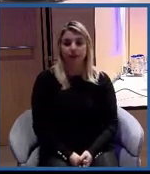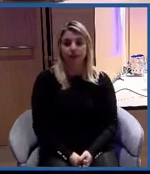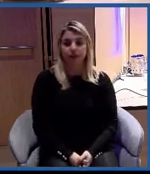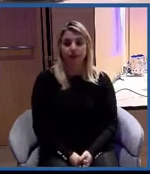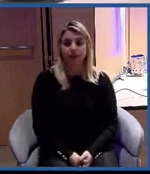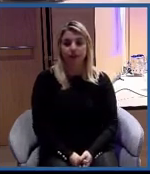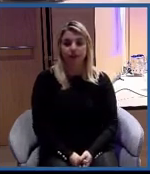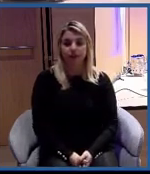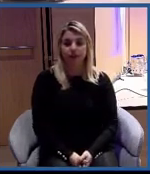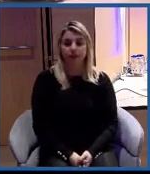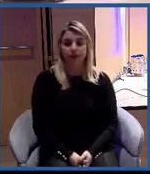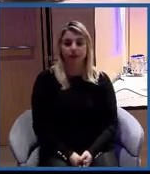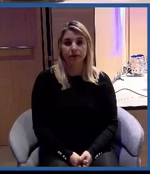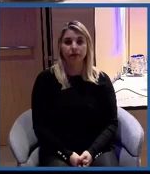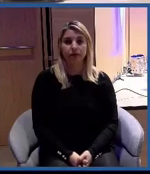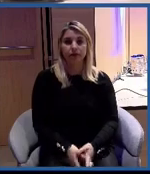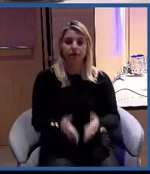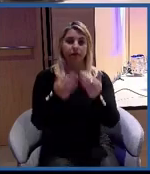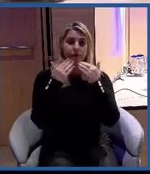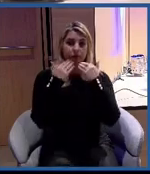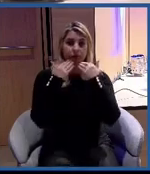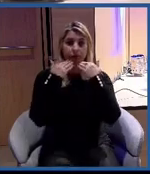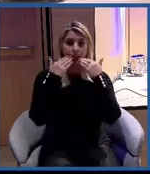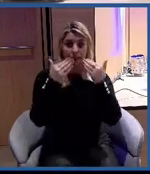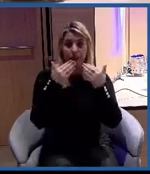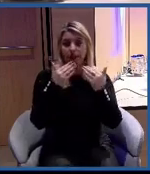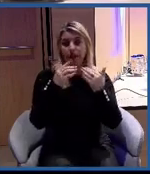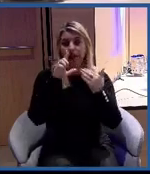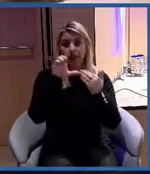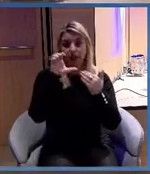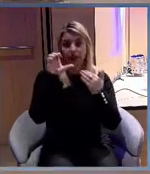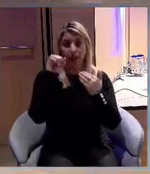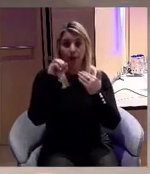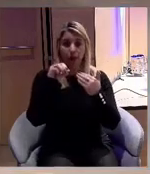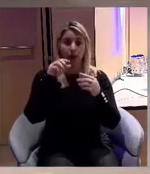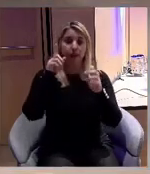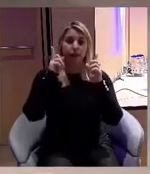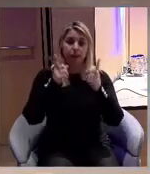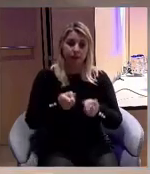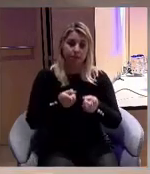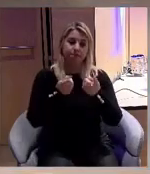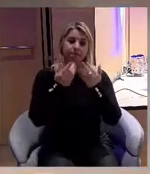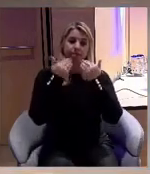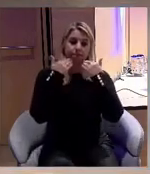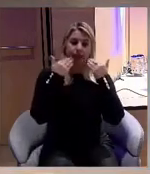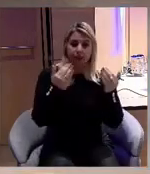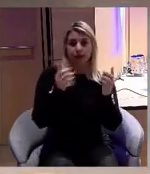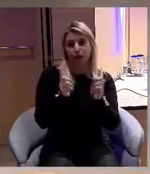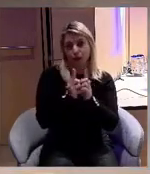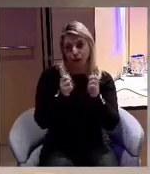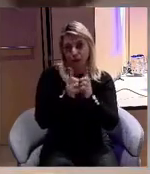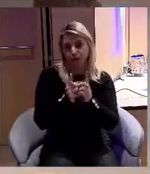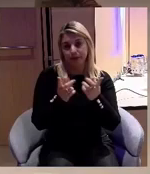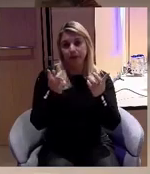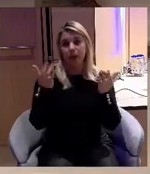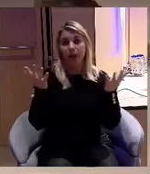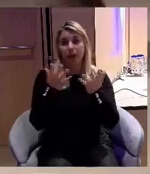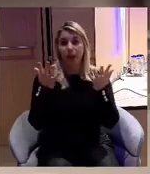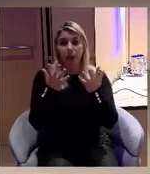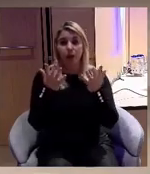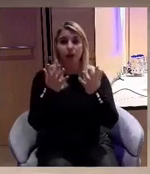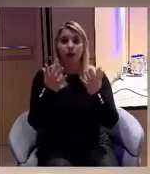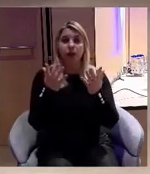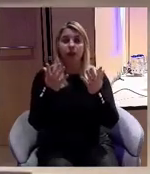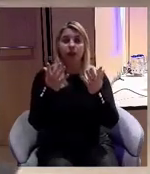gracias bueno Muchas gracias Leonardo por por la brevedad también ahora vamos a a